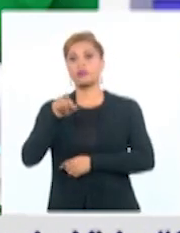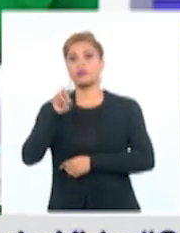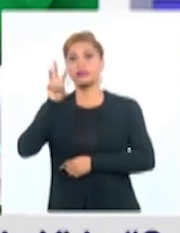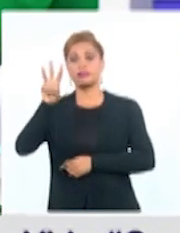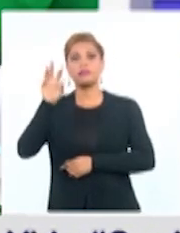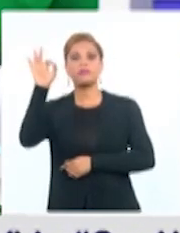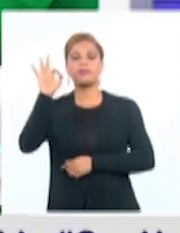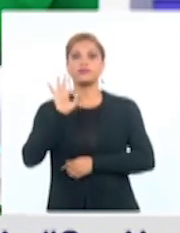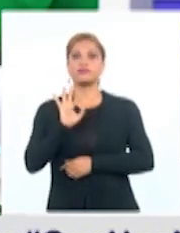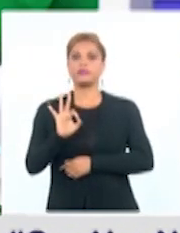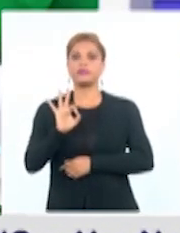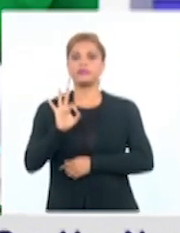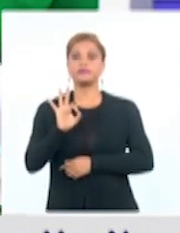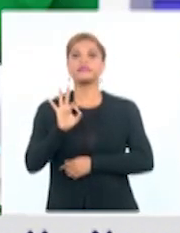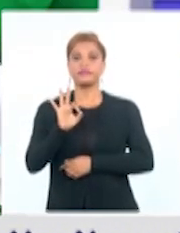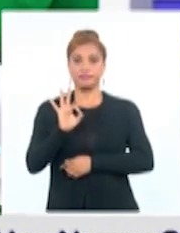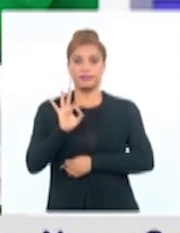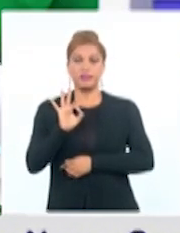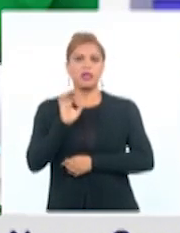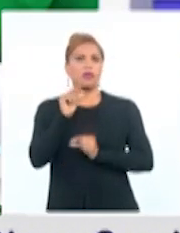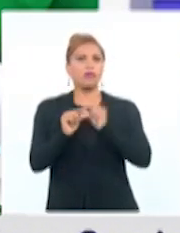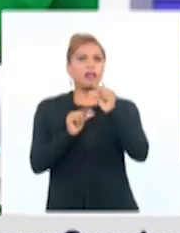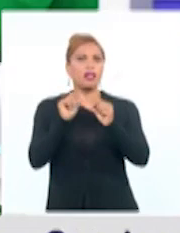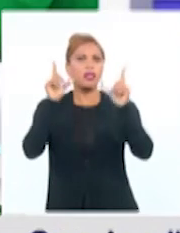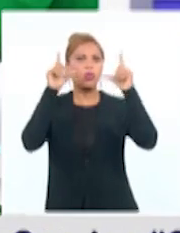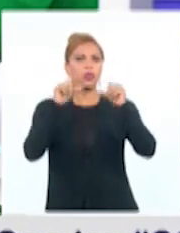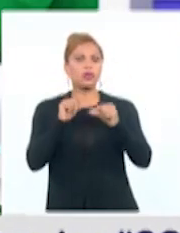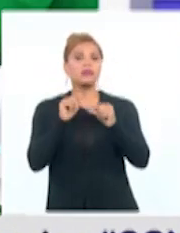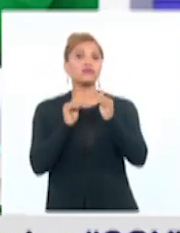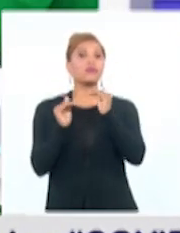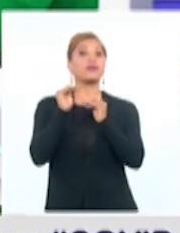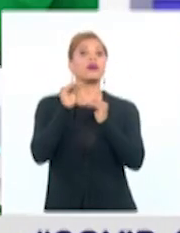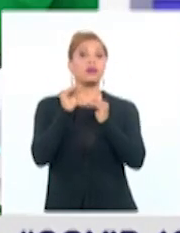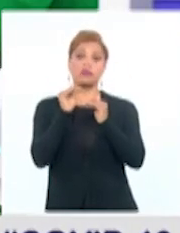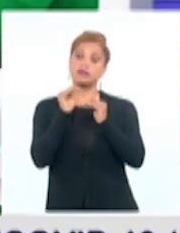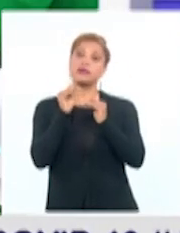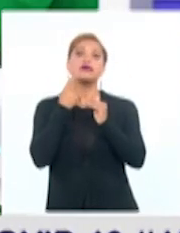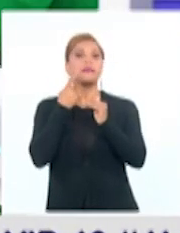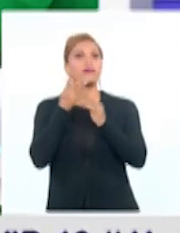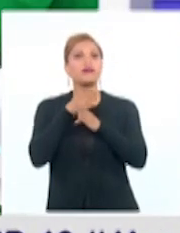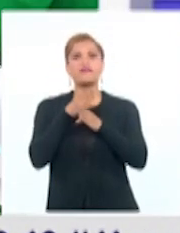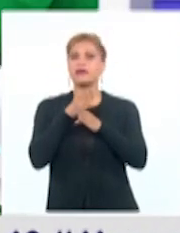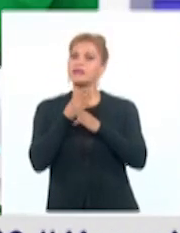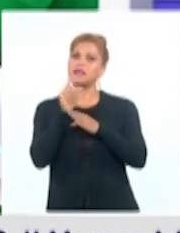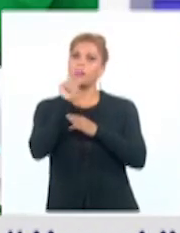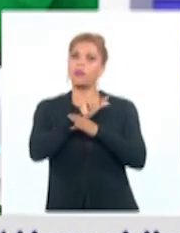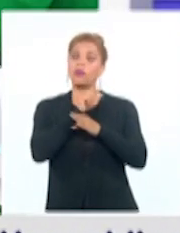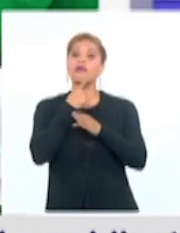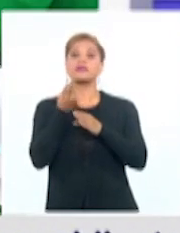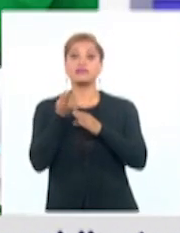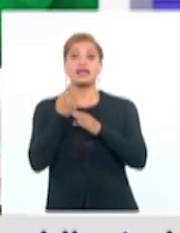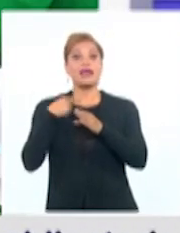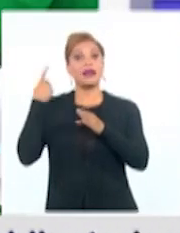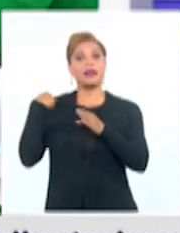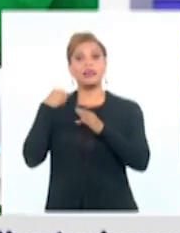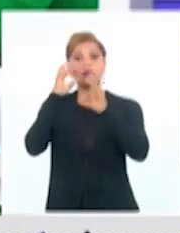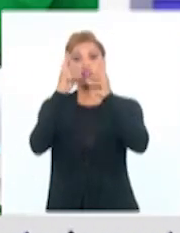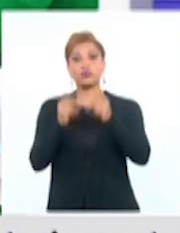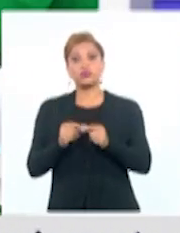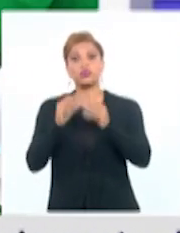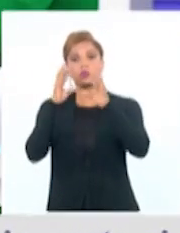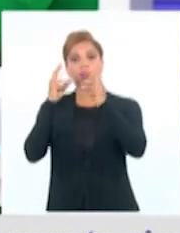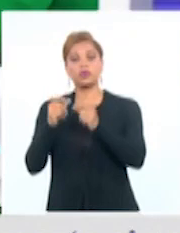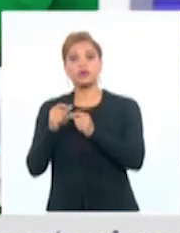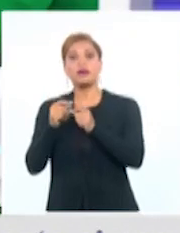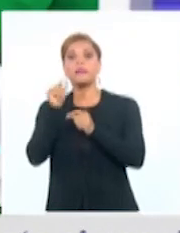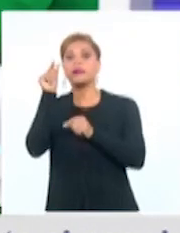52,3%, discretamente superior, aunque sin grandes diferencias. Ayer un número importante de